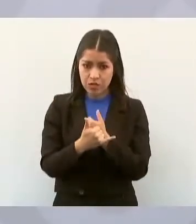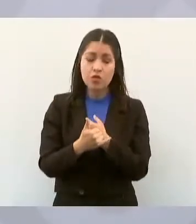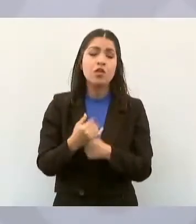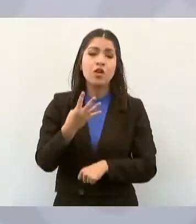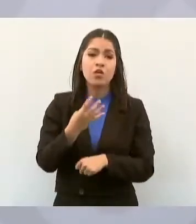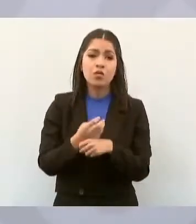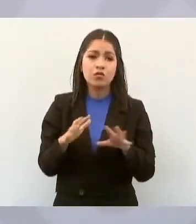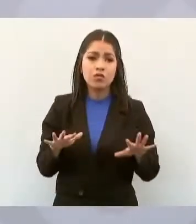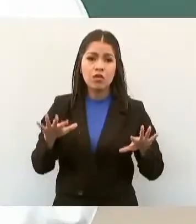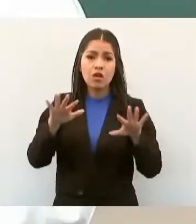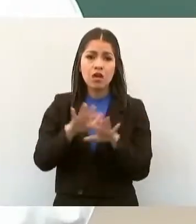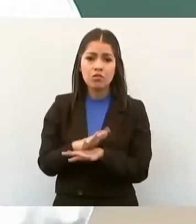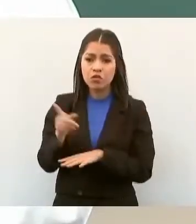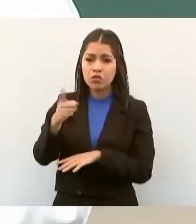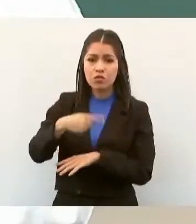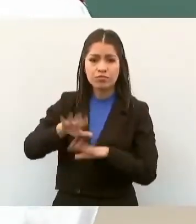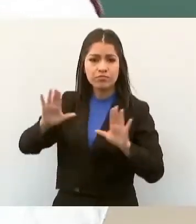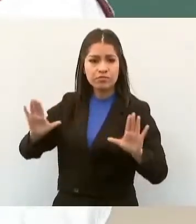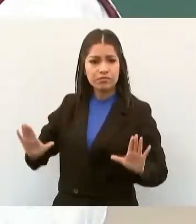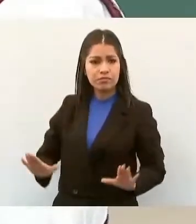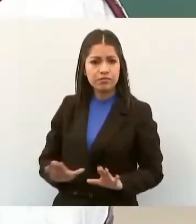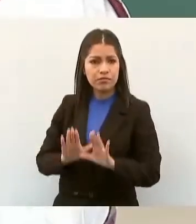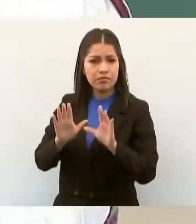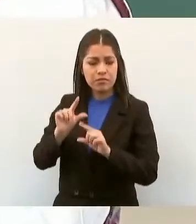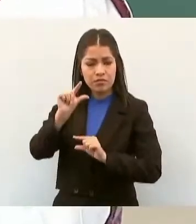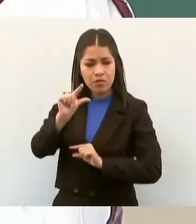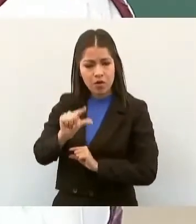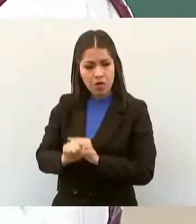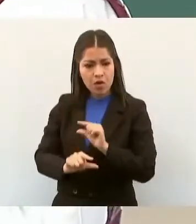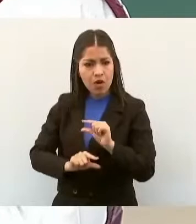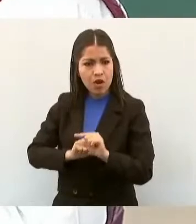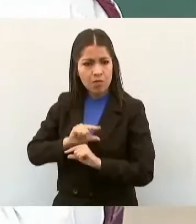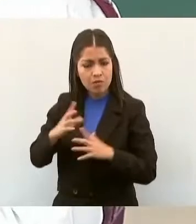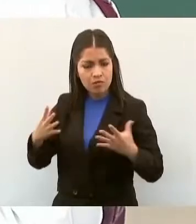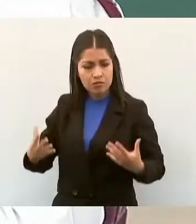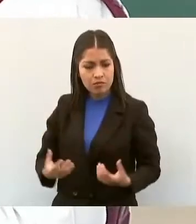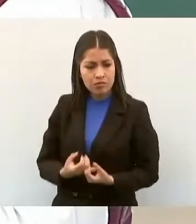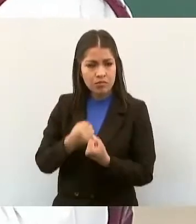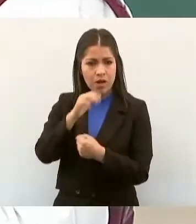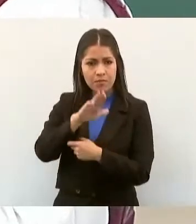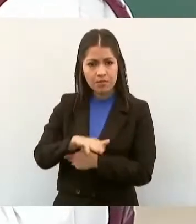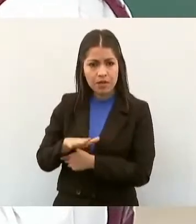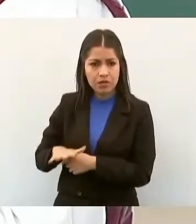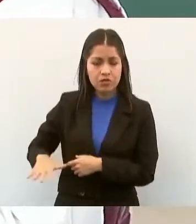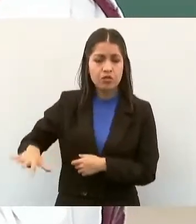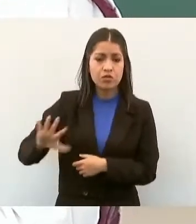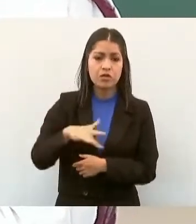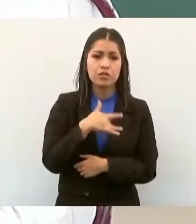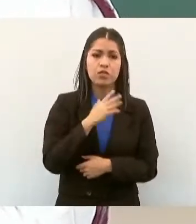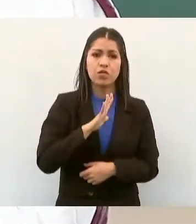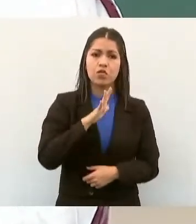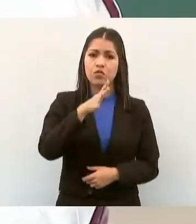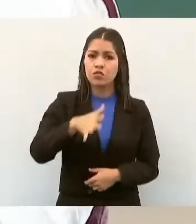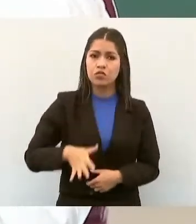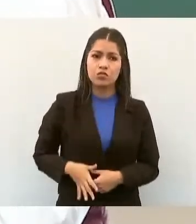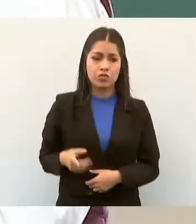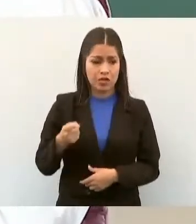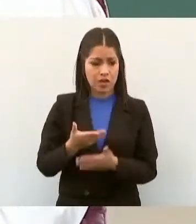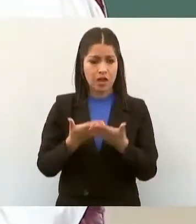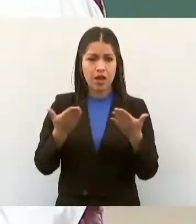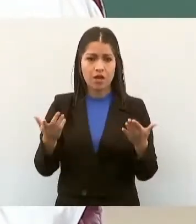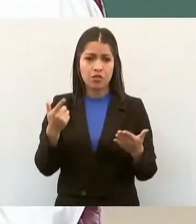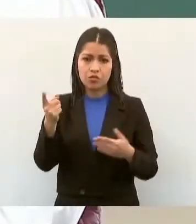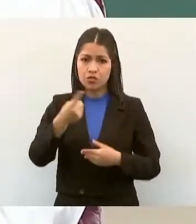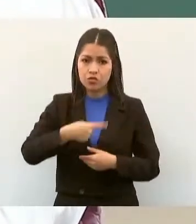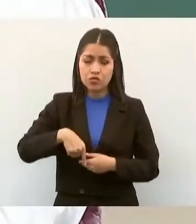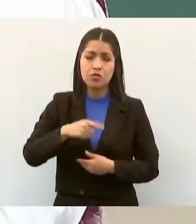Transformación y estamos recuperando Michoacán. Nos sentimos muy orgullosos de formar parte de este